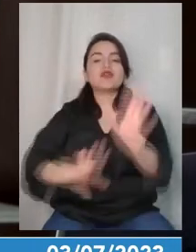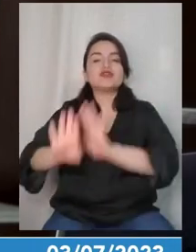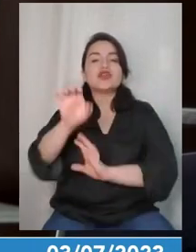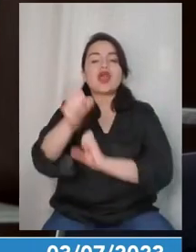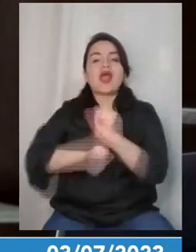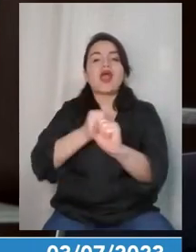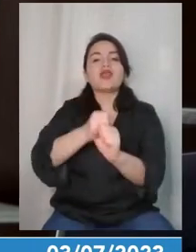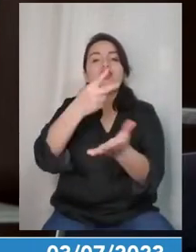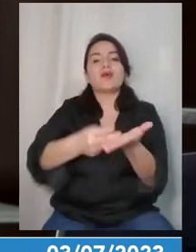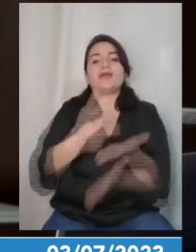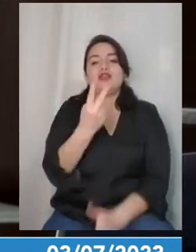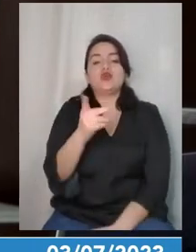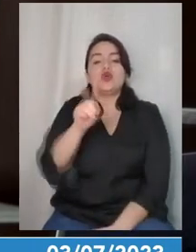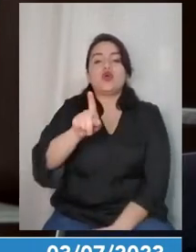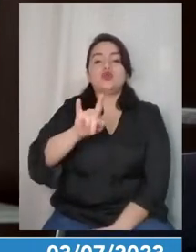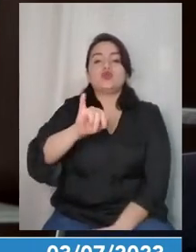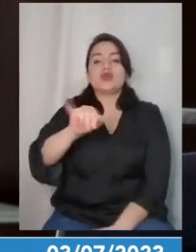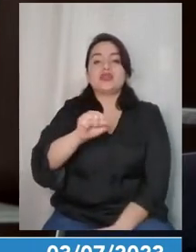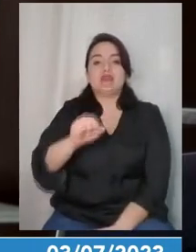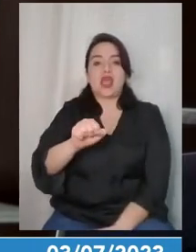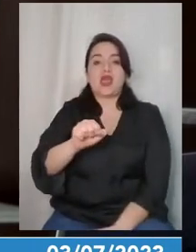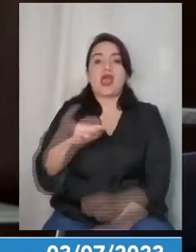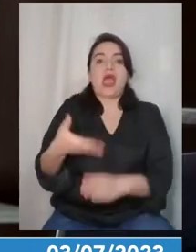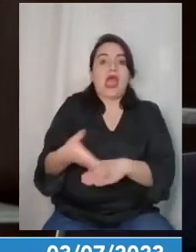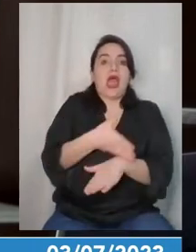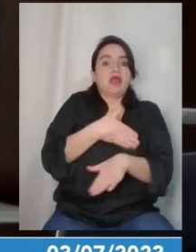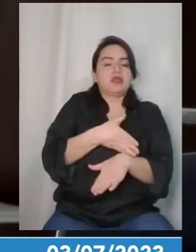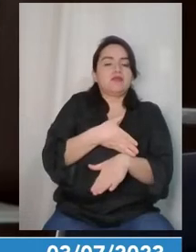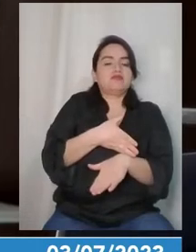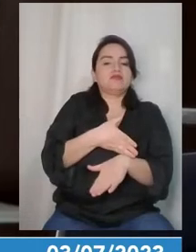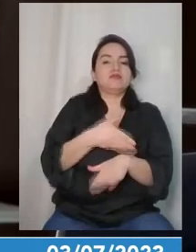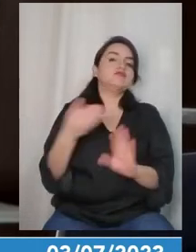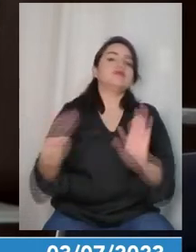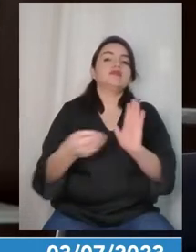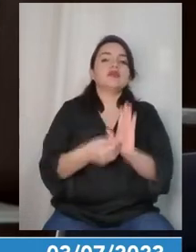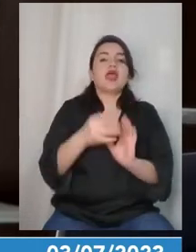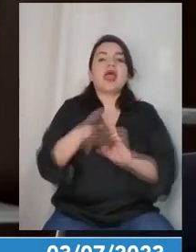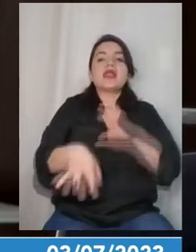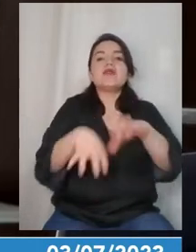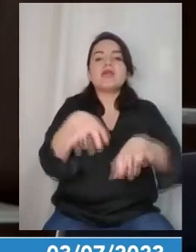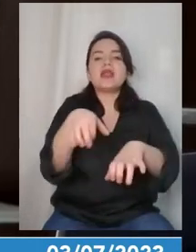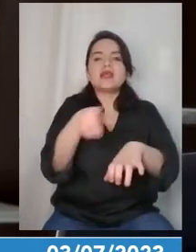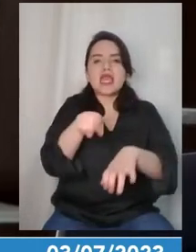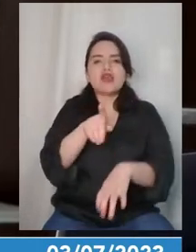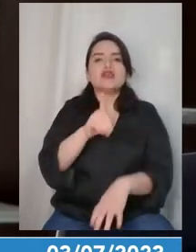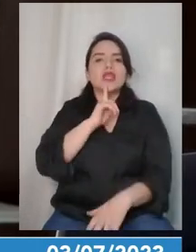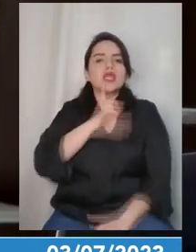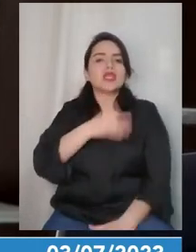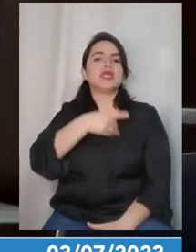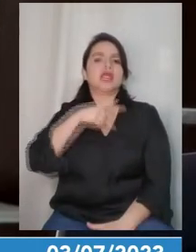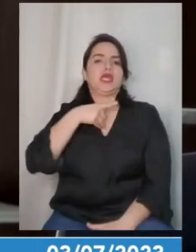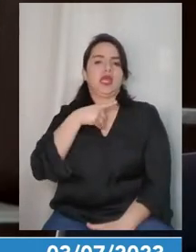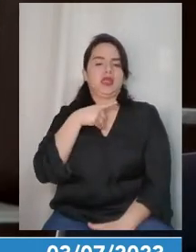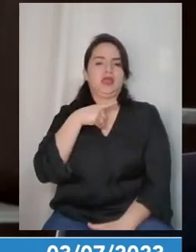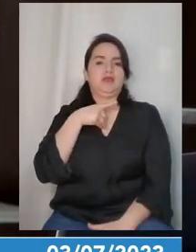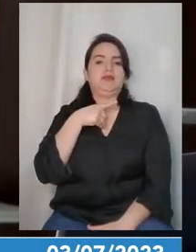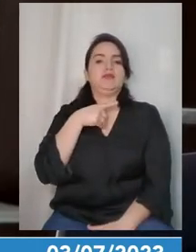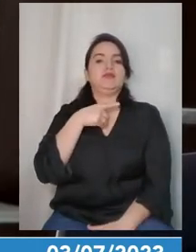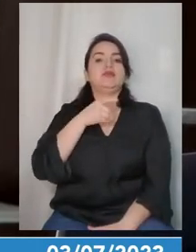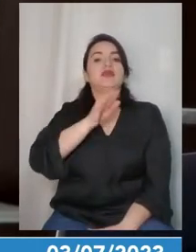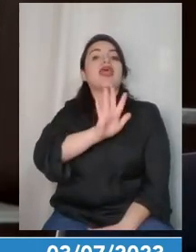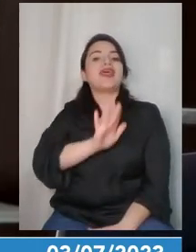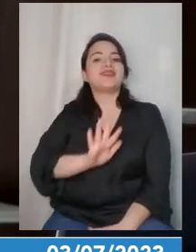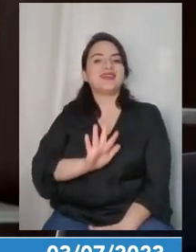Suiza incluso se ha adelantado señalando que los animales incluso están dotados de dignidad, cualidad que tradicionalmente y dentro del derecho